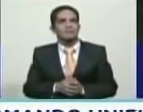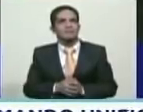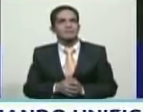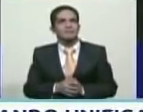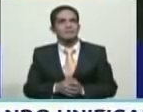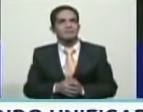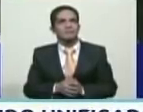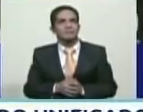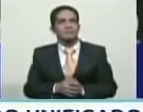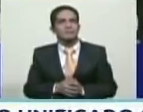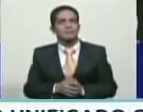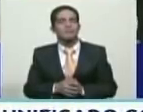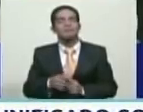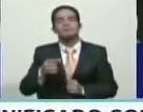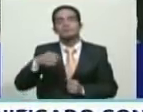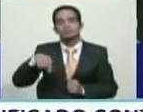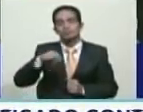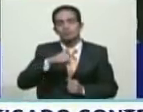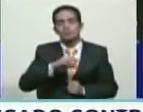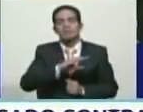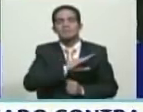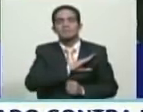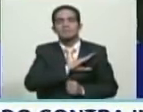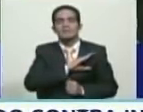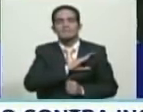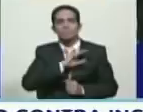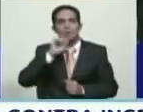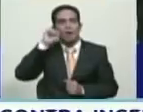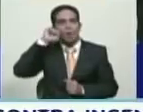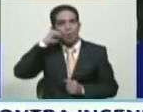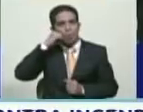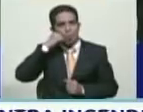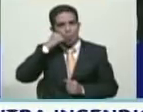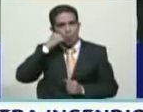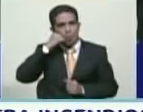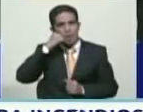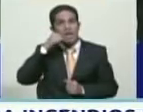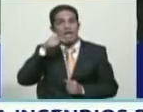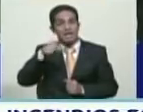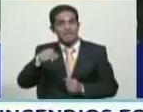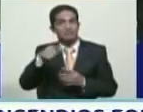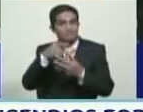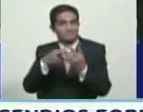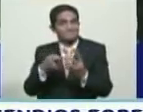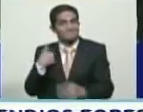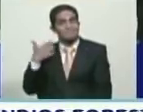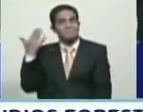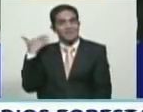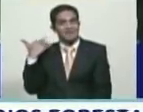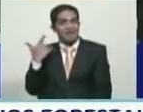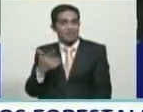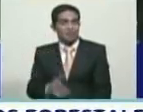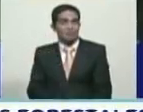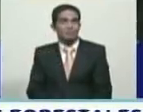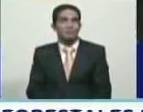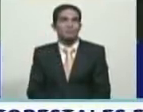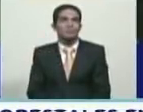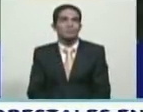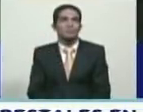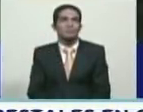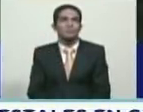But we have to record. Nosotros tenemos que recordar que estas cosas ocurren. You may